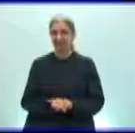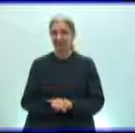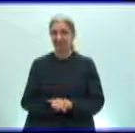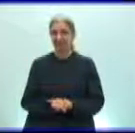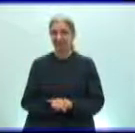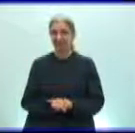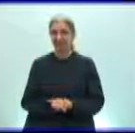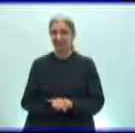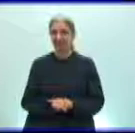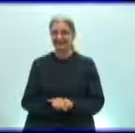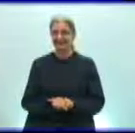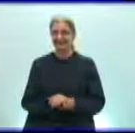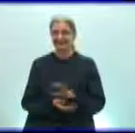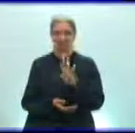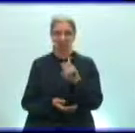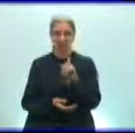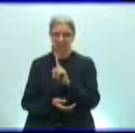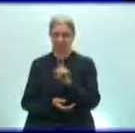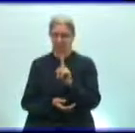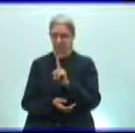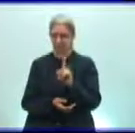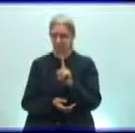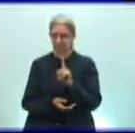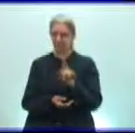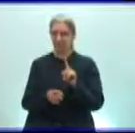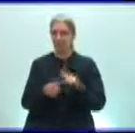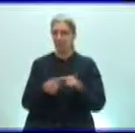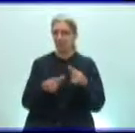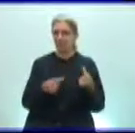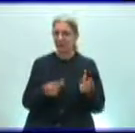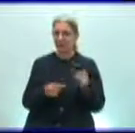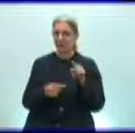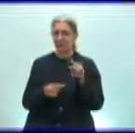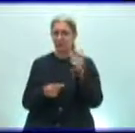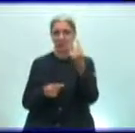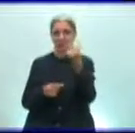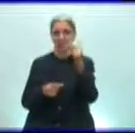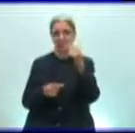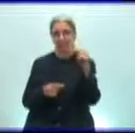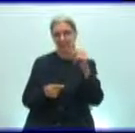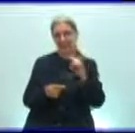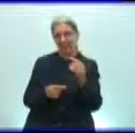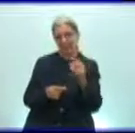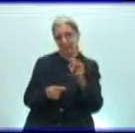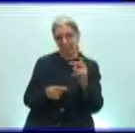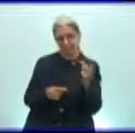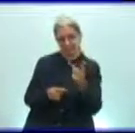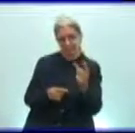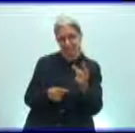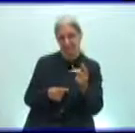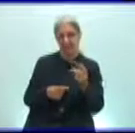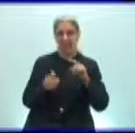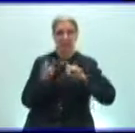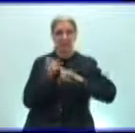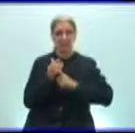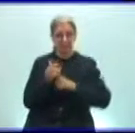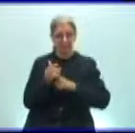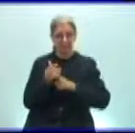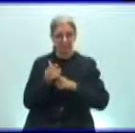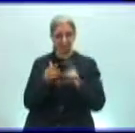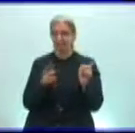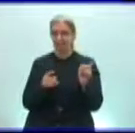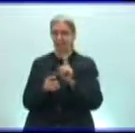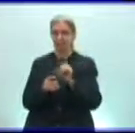y la cuarta no lo es porque ese 1/2 es una fracción que está multiplicando, o sea, es un